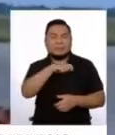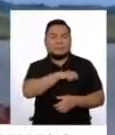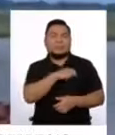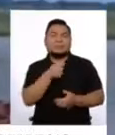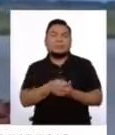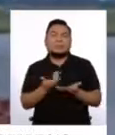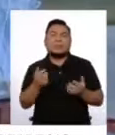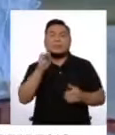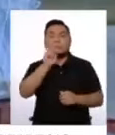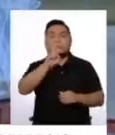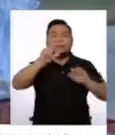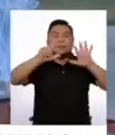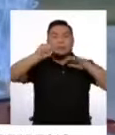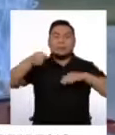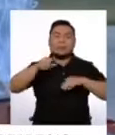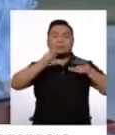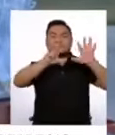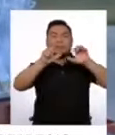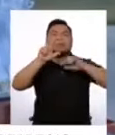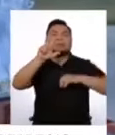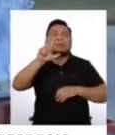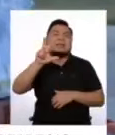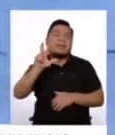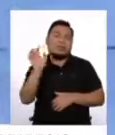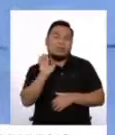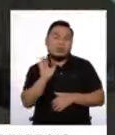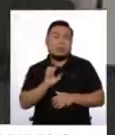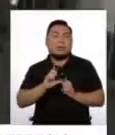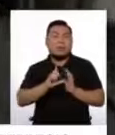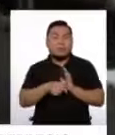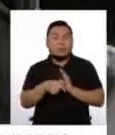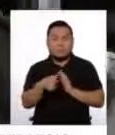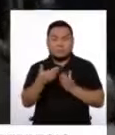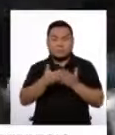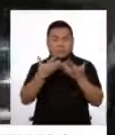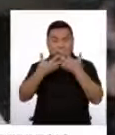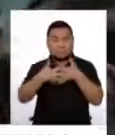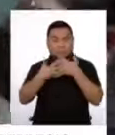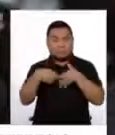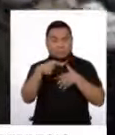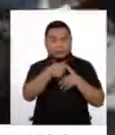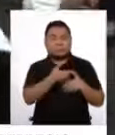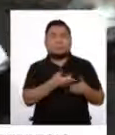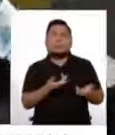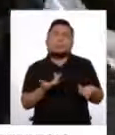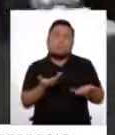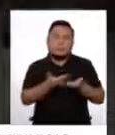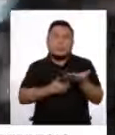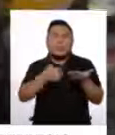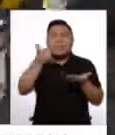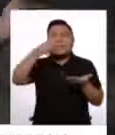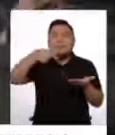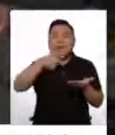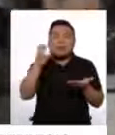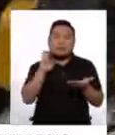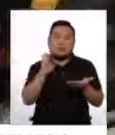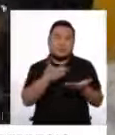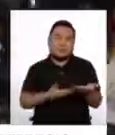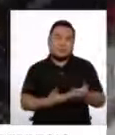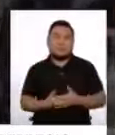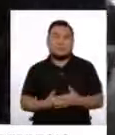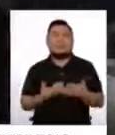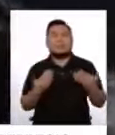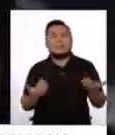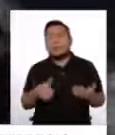unitario de 27 mil 683 dólares. Pero luego se conoció que la empresa los ofrece alrededor de 10 mil dólares. Al